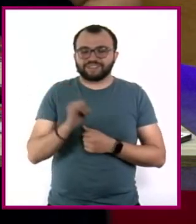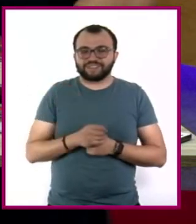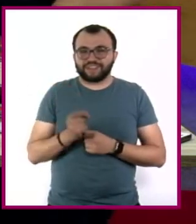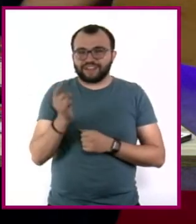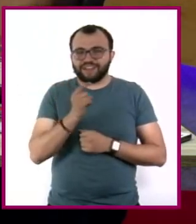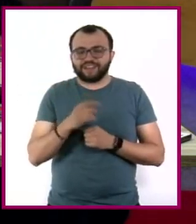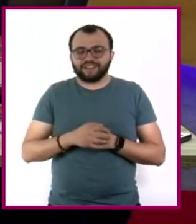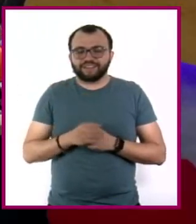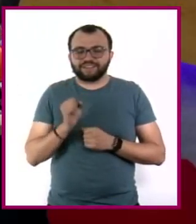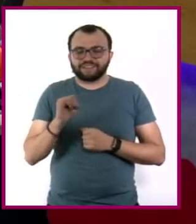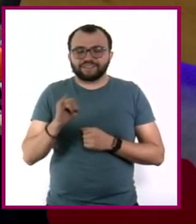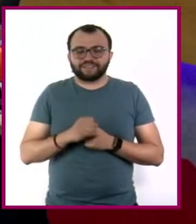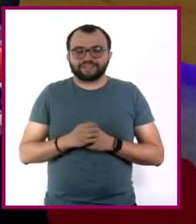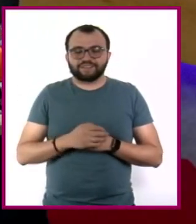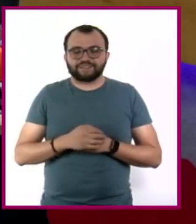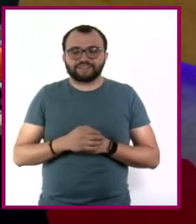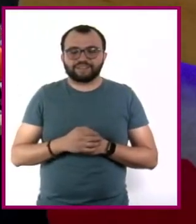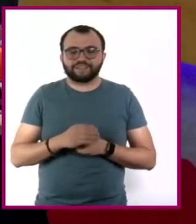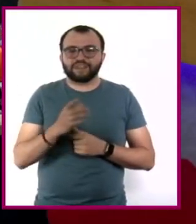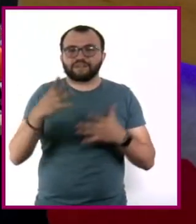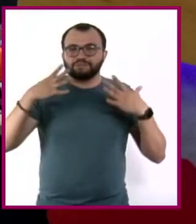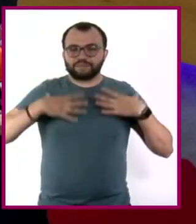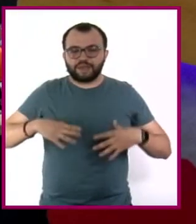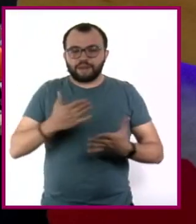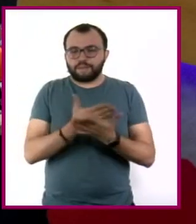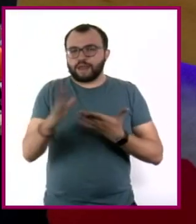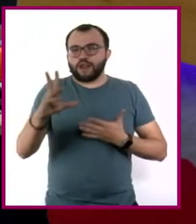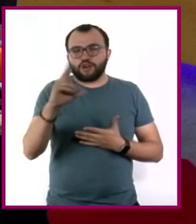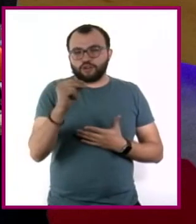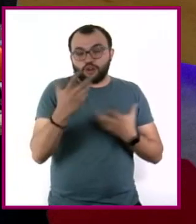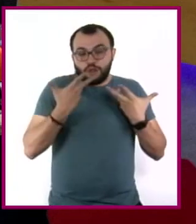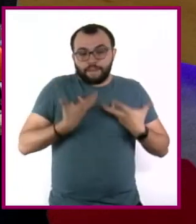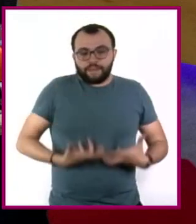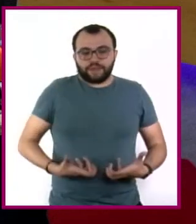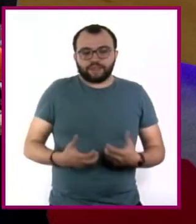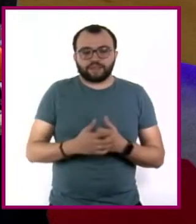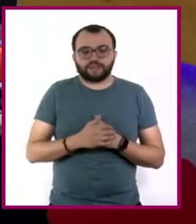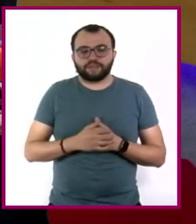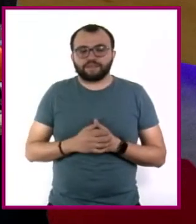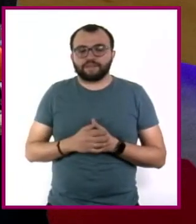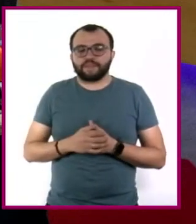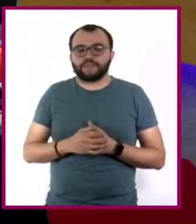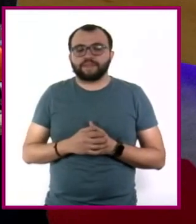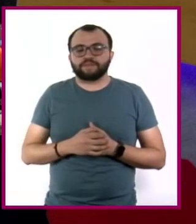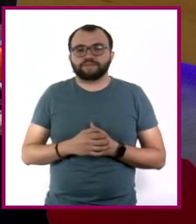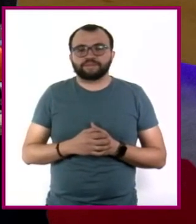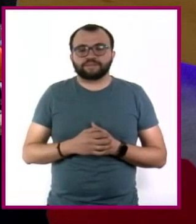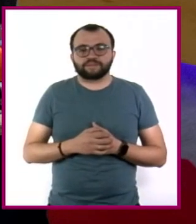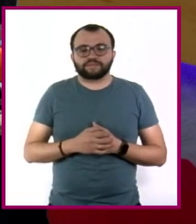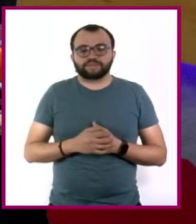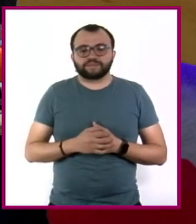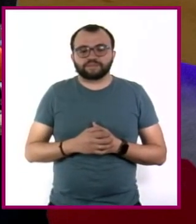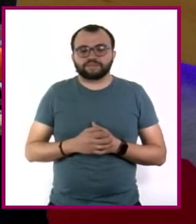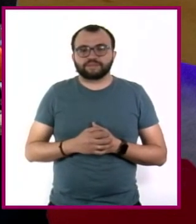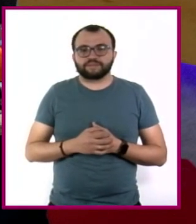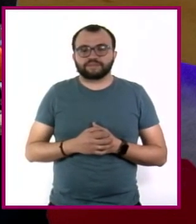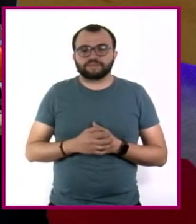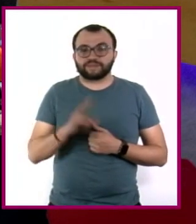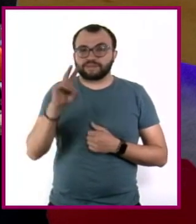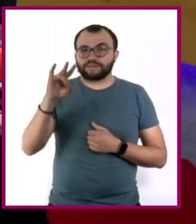Sí. Okay. Oye, están vestidos de blanco, no te vayas a espantar, ¿eh? Sí. ¡Bibi!